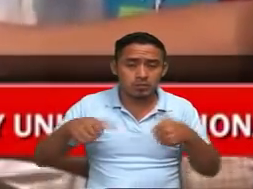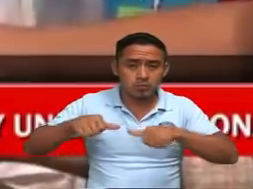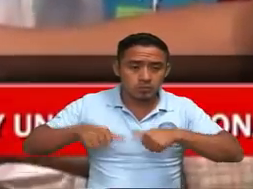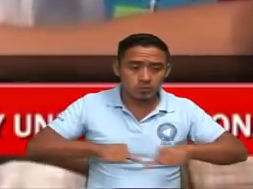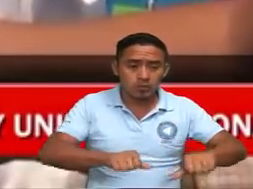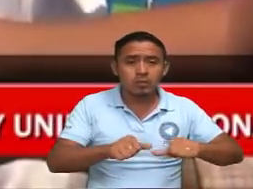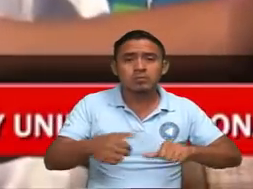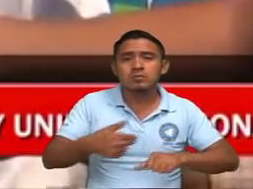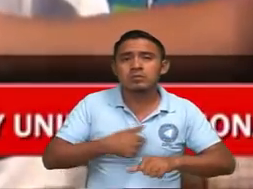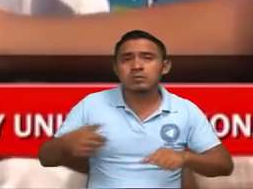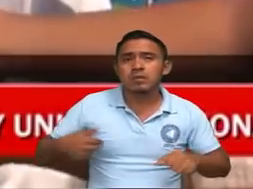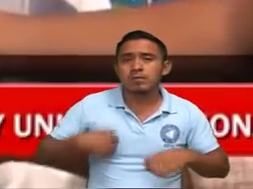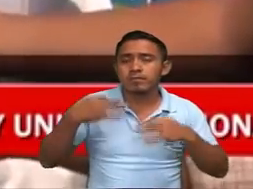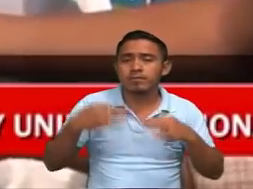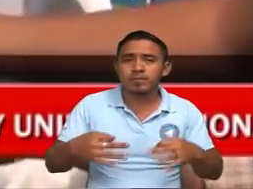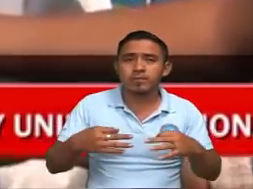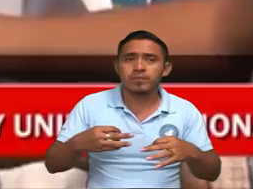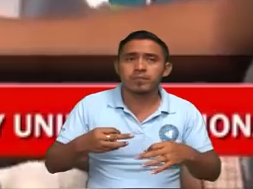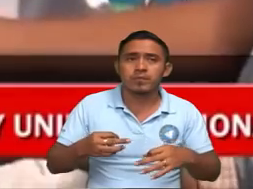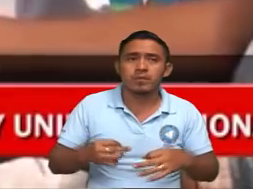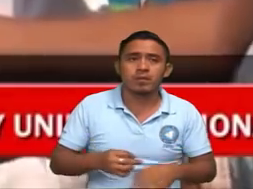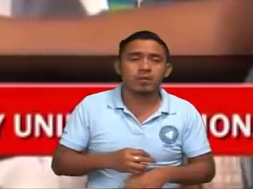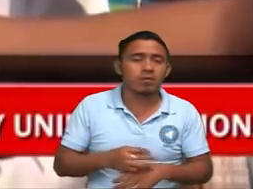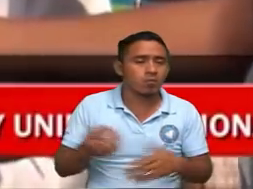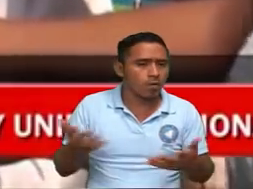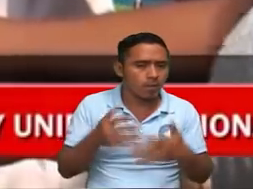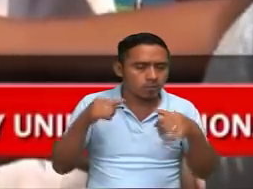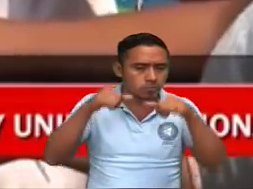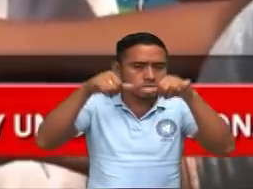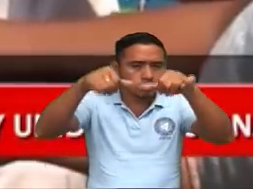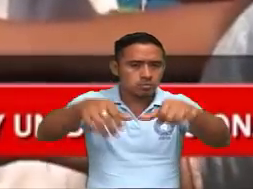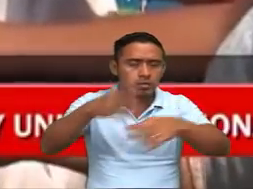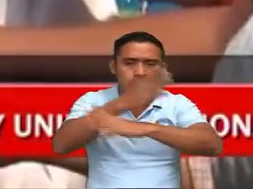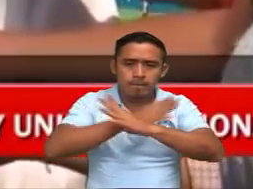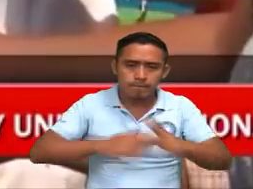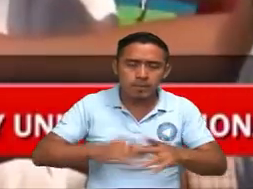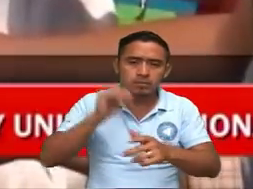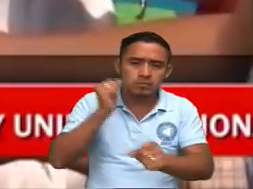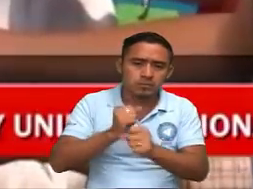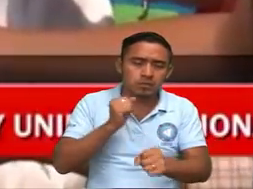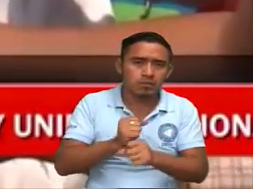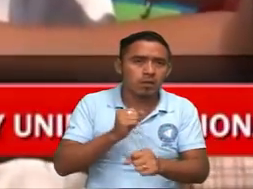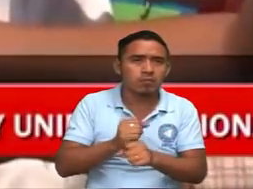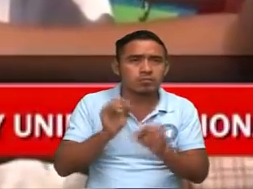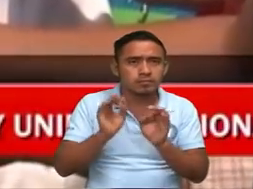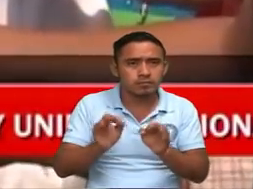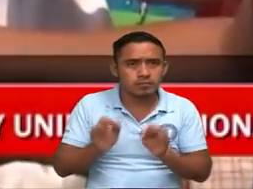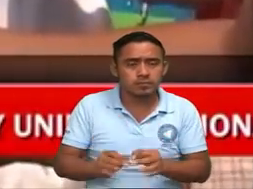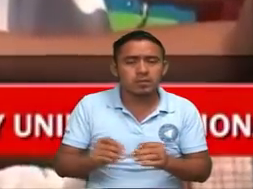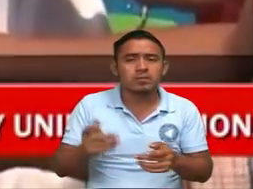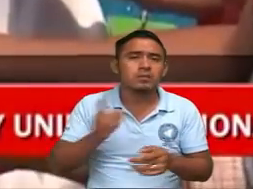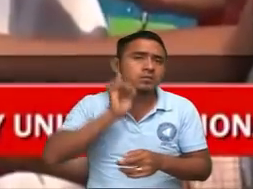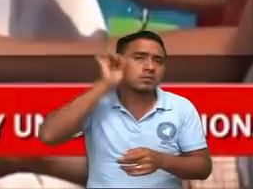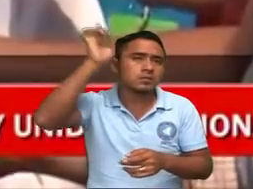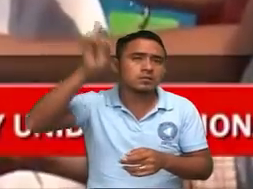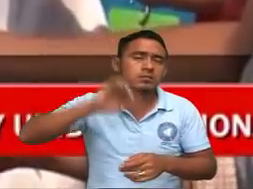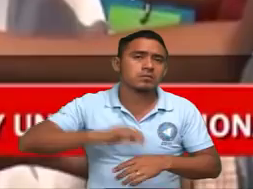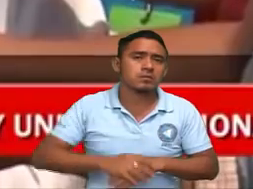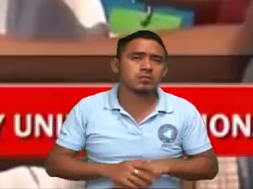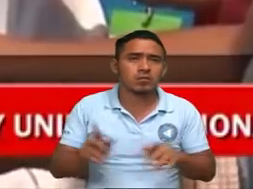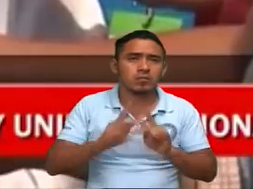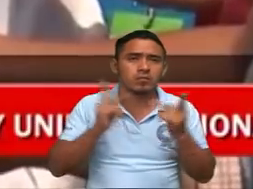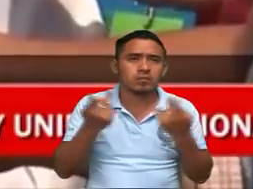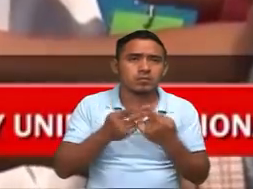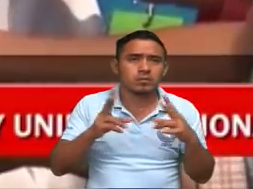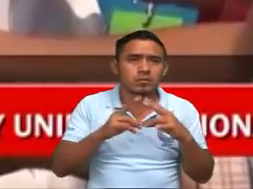hagan posible precisamente continuar con esa ruta de paz, de trabajo, de estabilidad y de progreso del pueblo